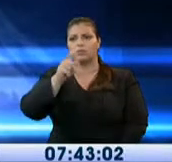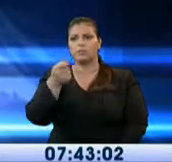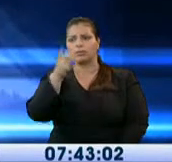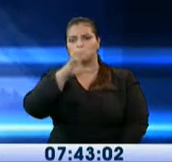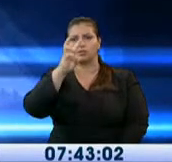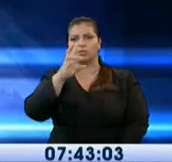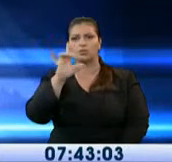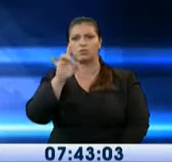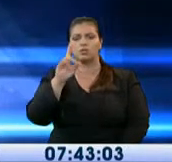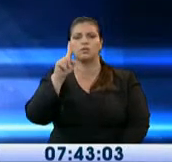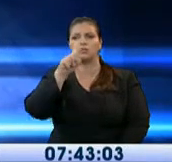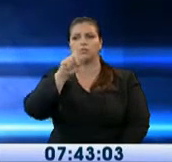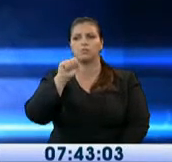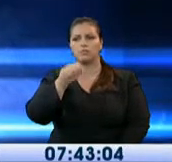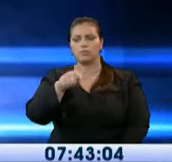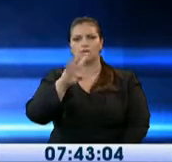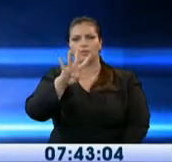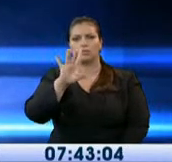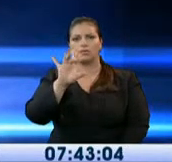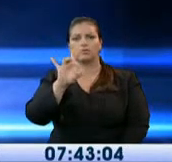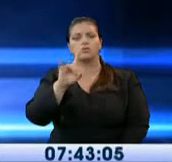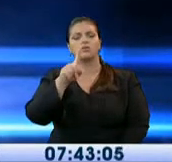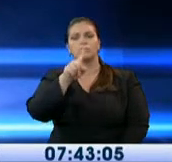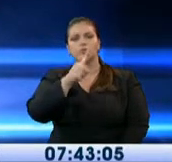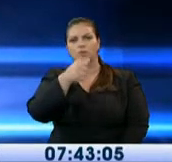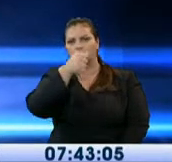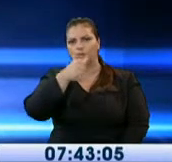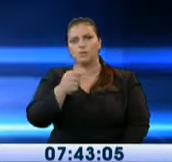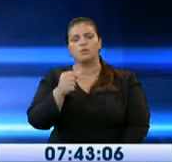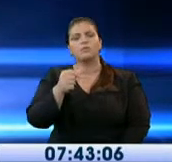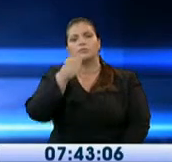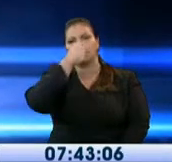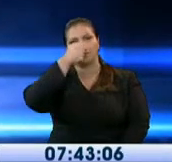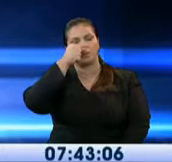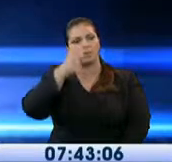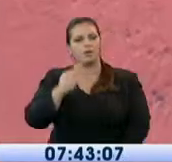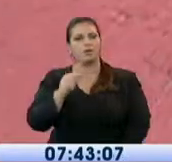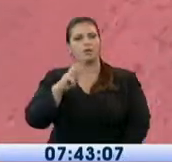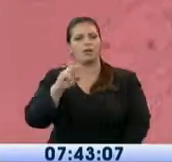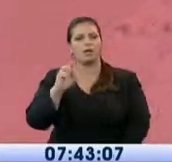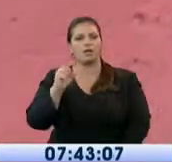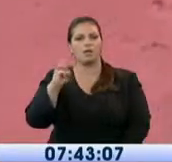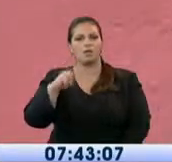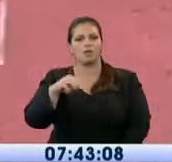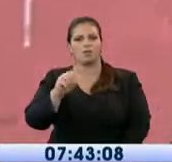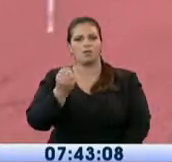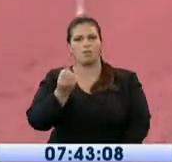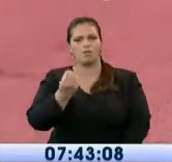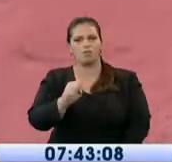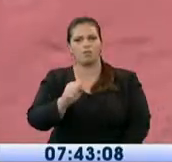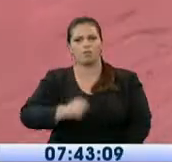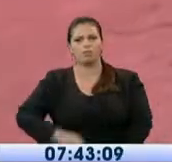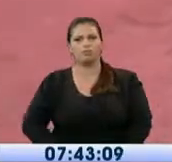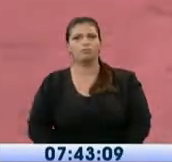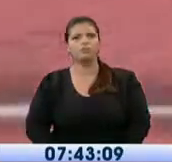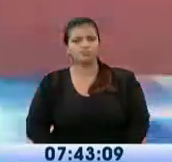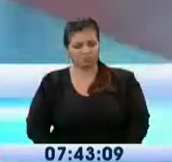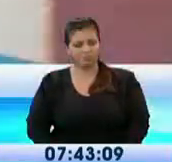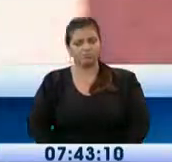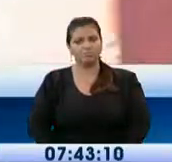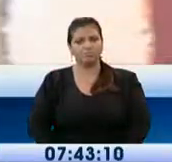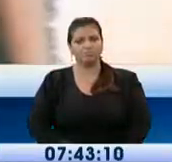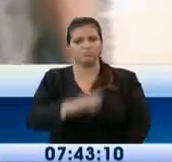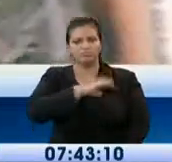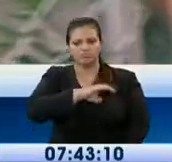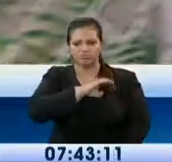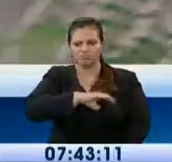2.681.481 gramos de droga y en total 1.959 detenidos. Se ve mucha juventud hoy en día, que mismo